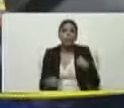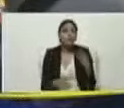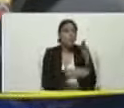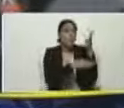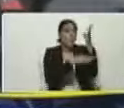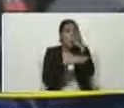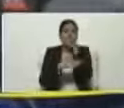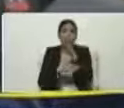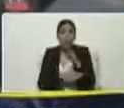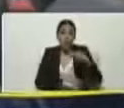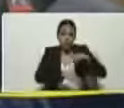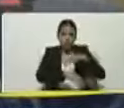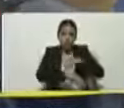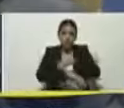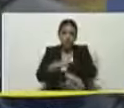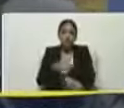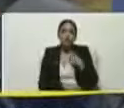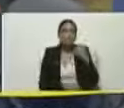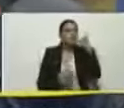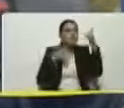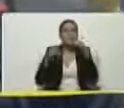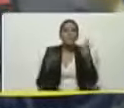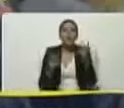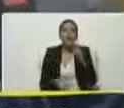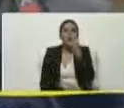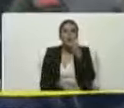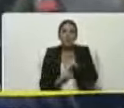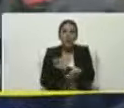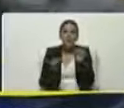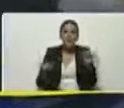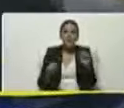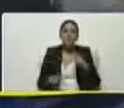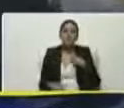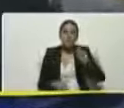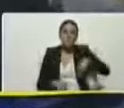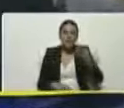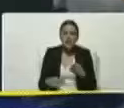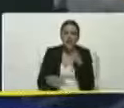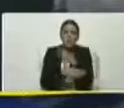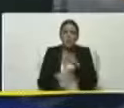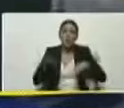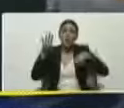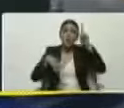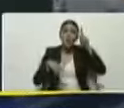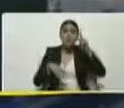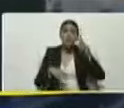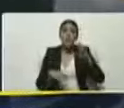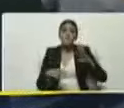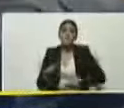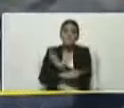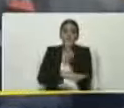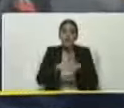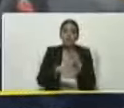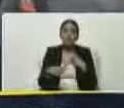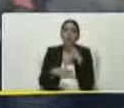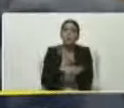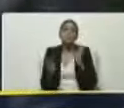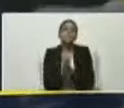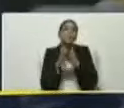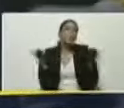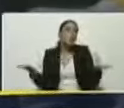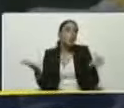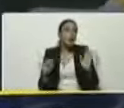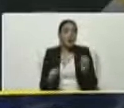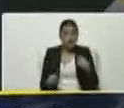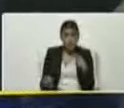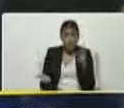peregrinación, llamo a las 2 de la mañana y digo, mañana estoy a las 12 del mediodía en Cumaná. Y a las